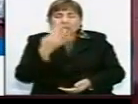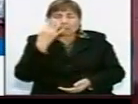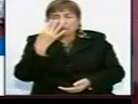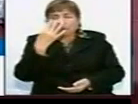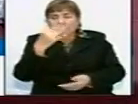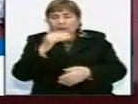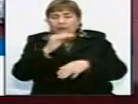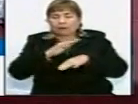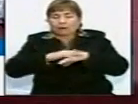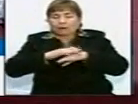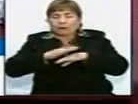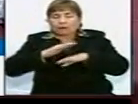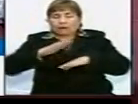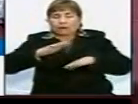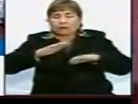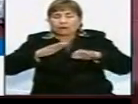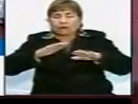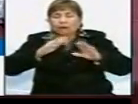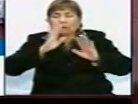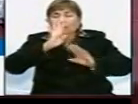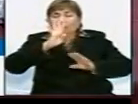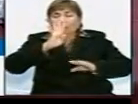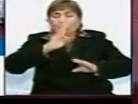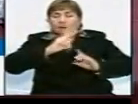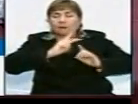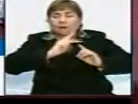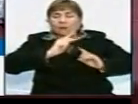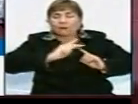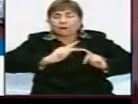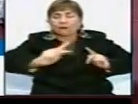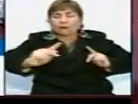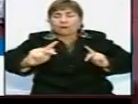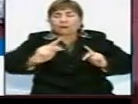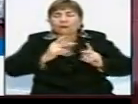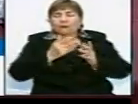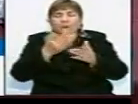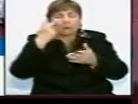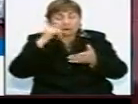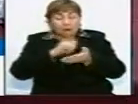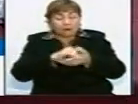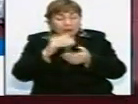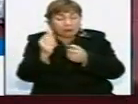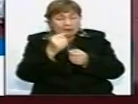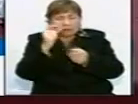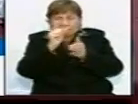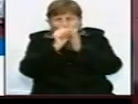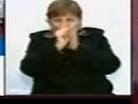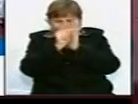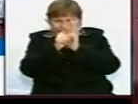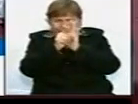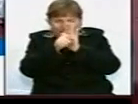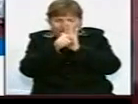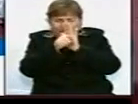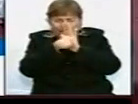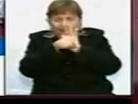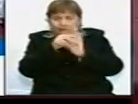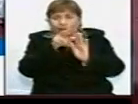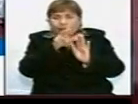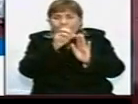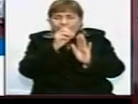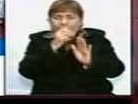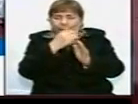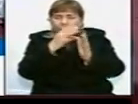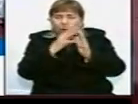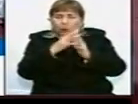esté conectados a 3 kilómetros de profundidad lo que nos permite ganar 30 segundos de tiempo es un